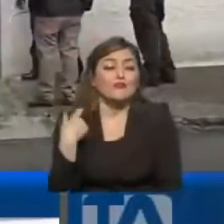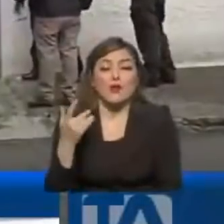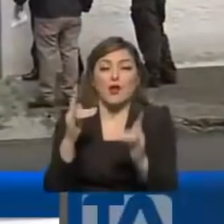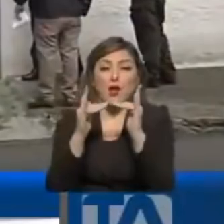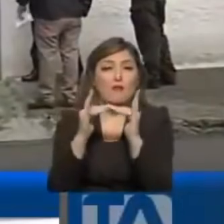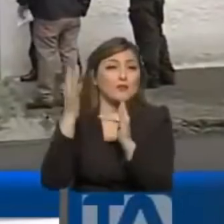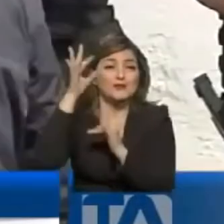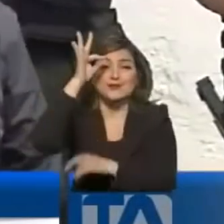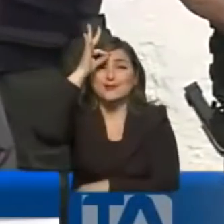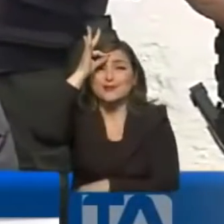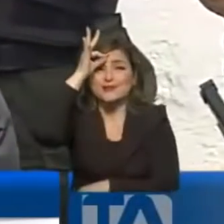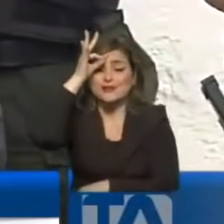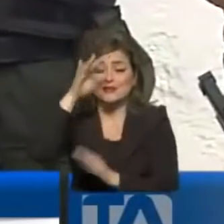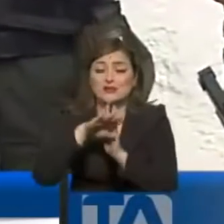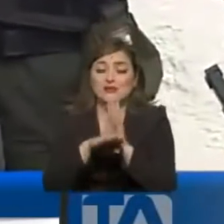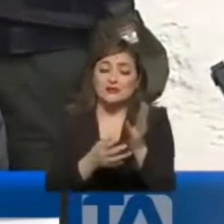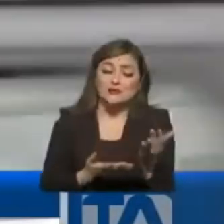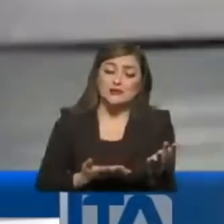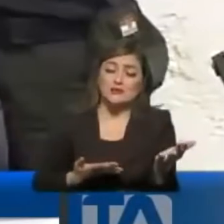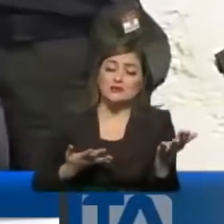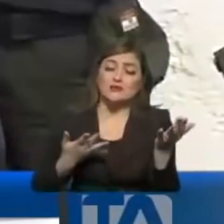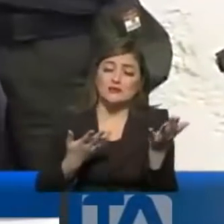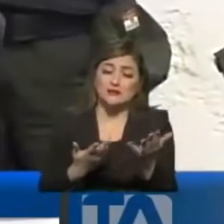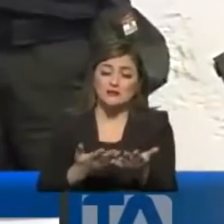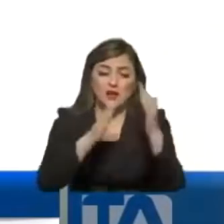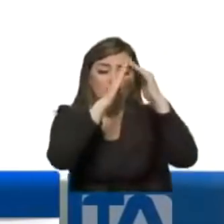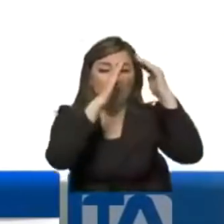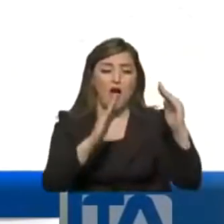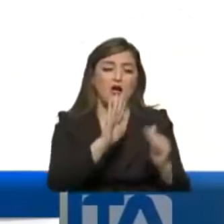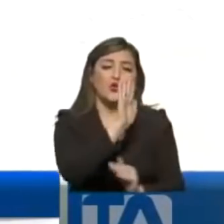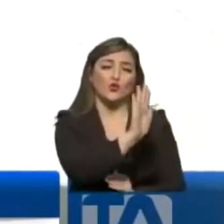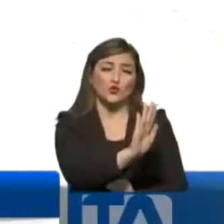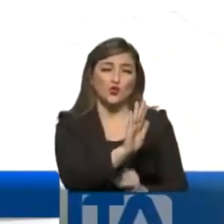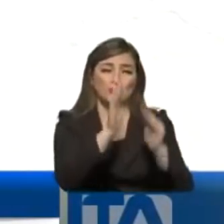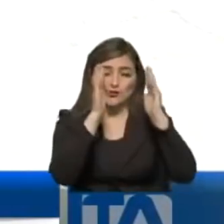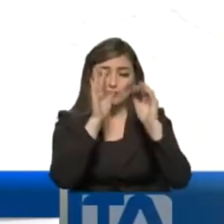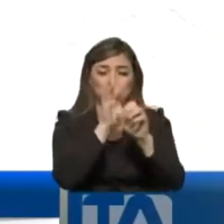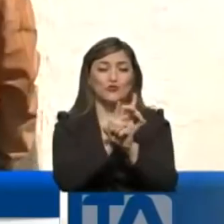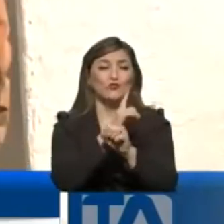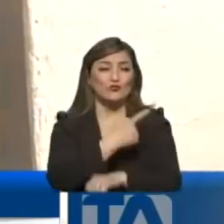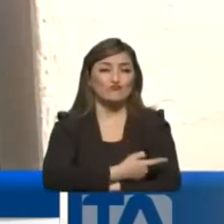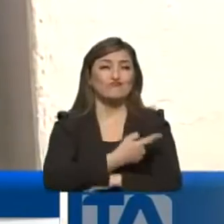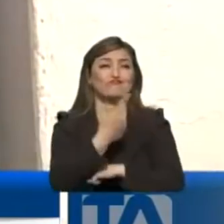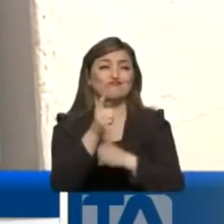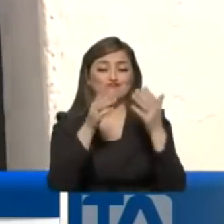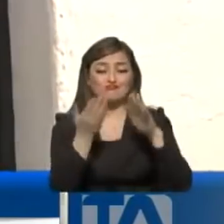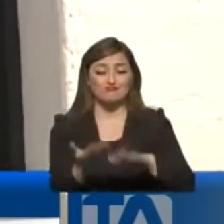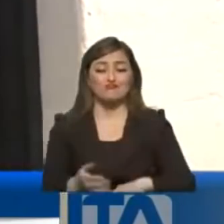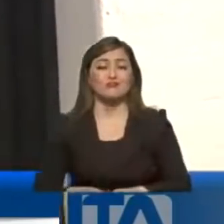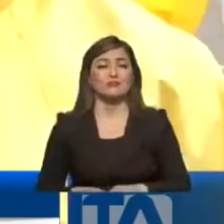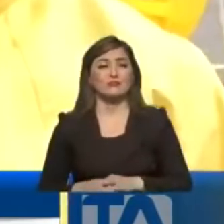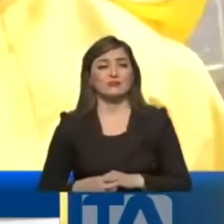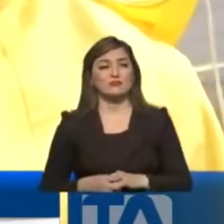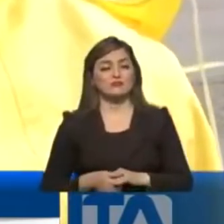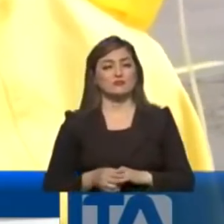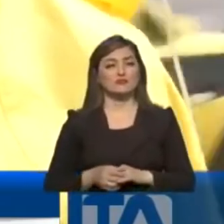en los hospitales por las largas listas de espera tuvo que ser atendido en su propia vivienda y luego de varios días perdió la batalla.